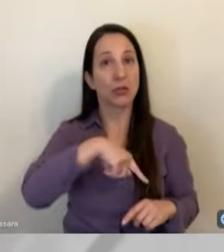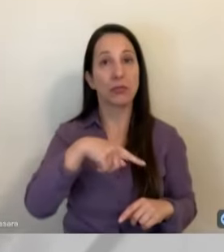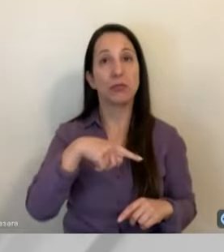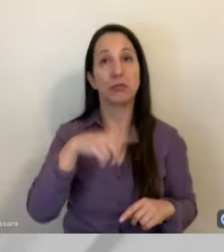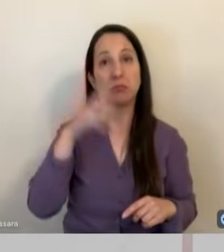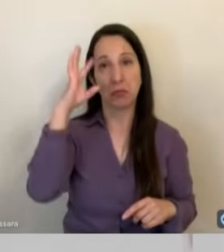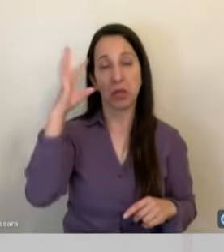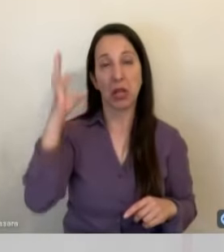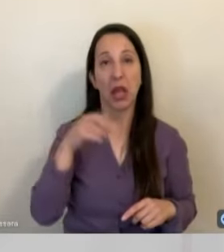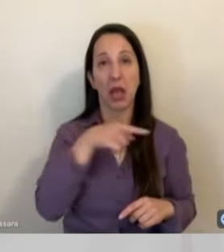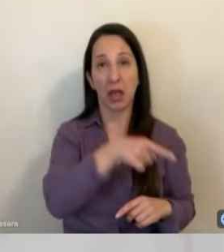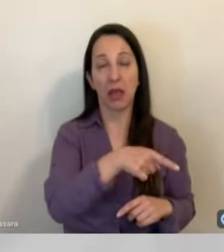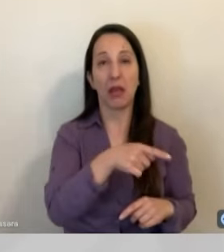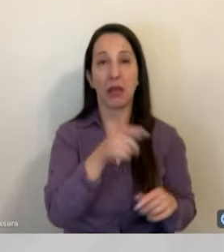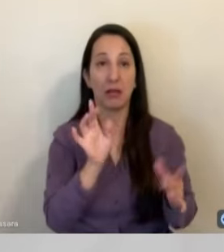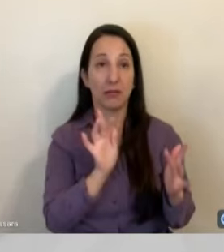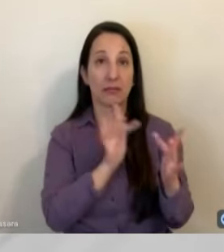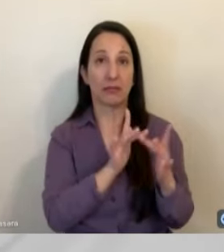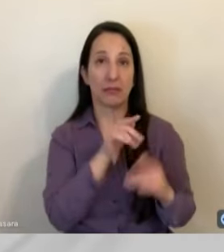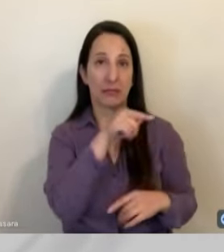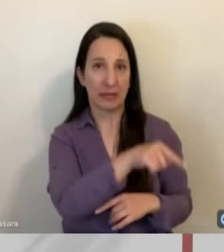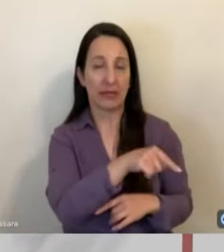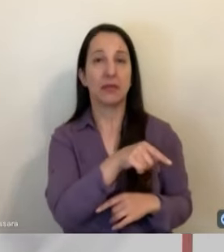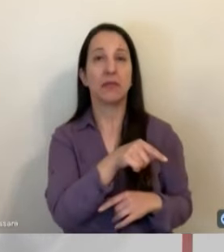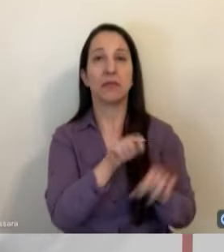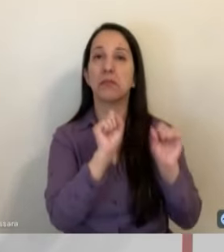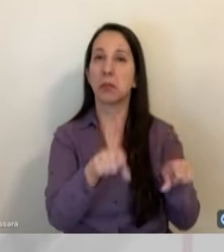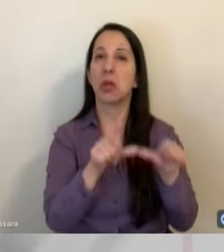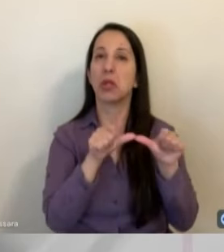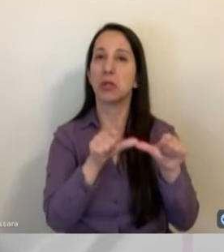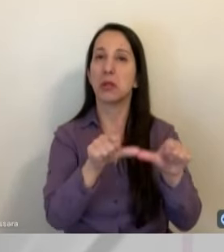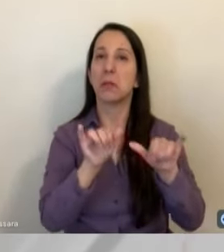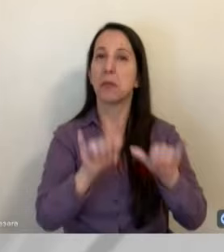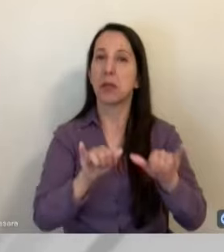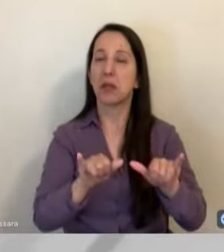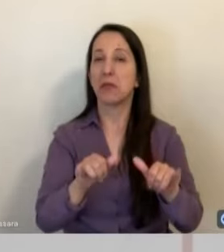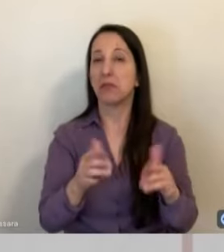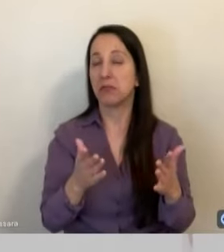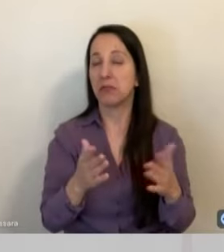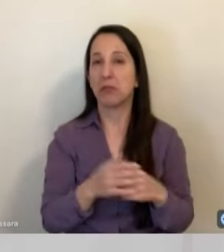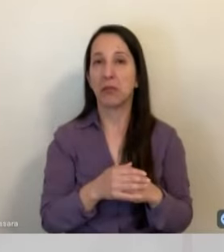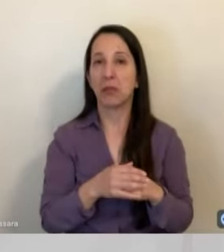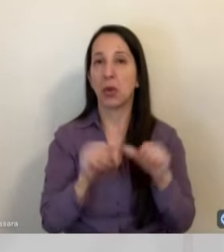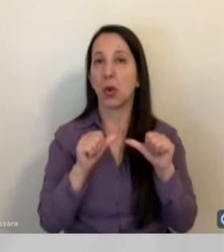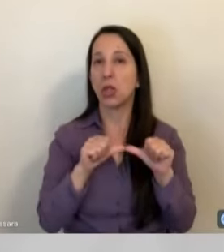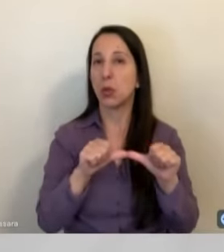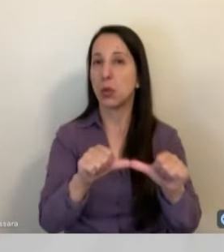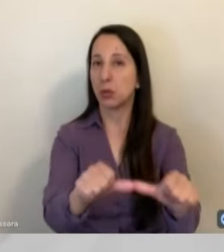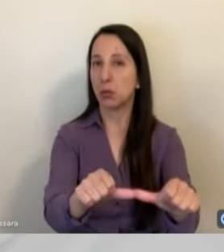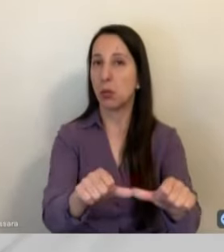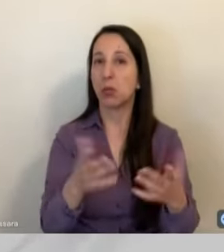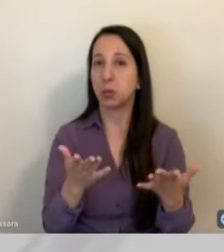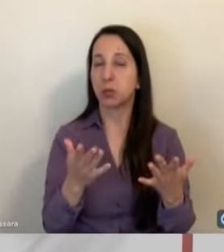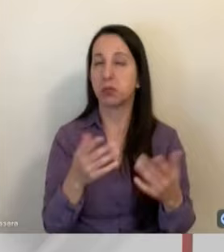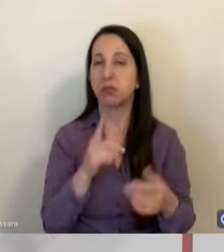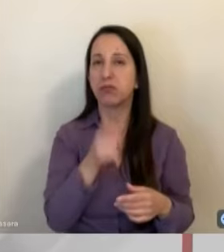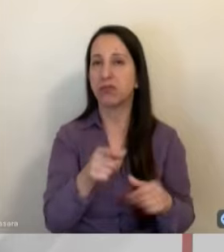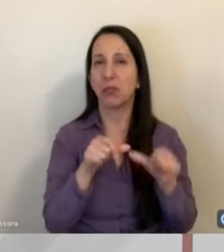bajo esa sombrilla van a poder seguir manteniendo un continuismo, porque ni siquiera es continuidad, un